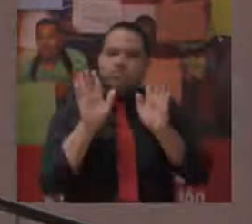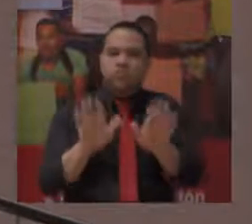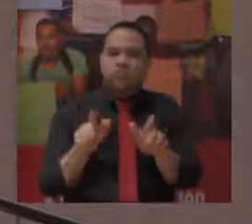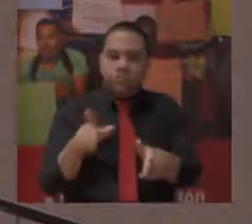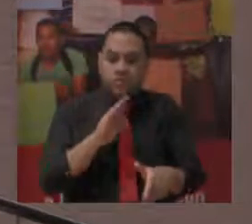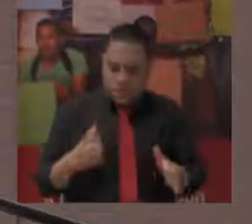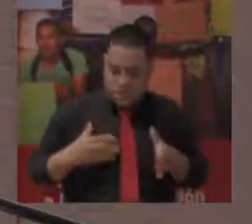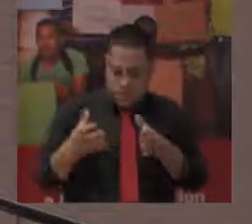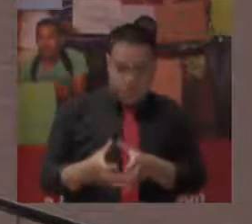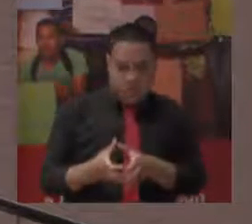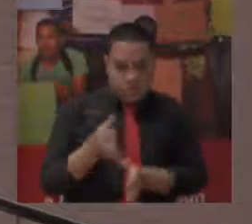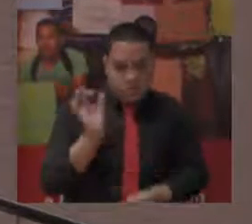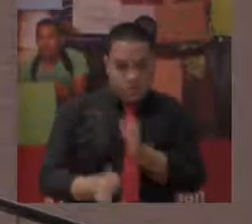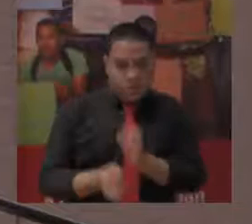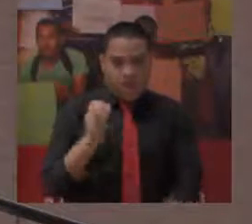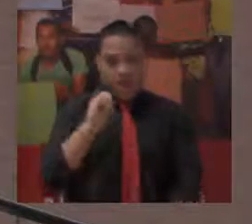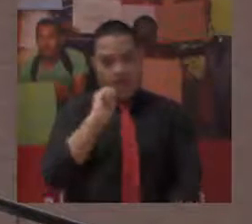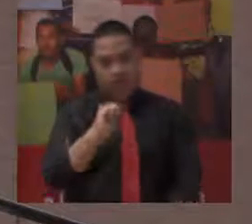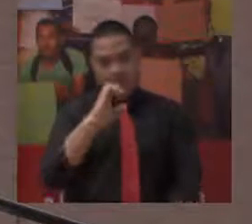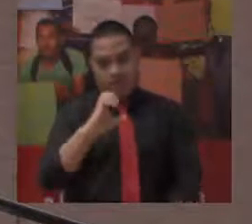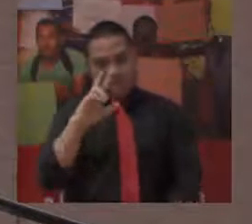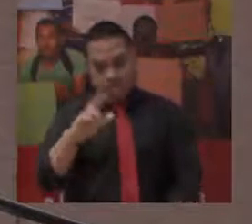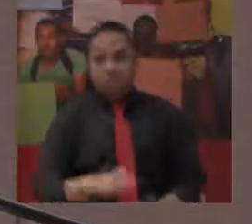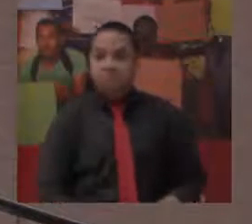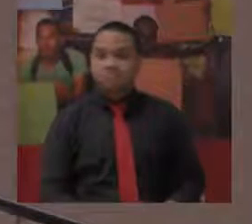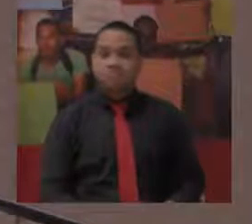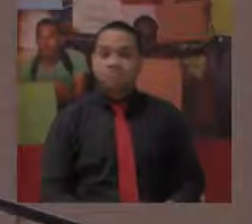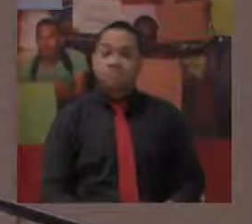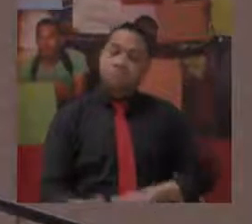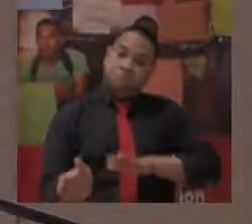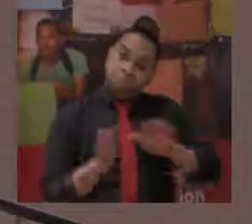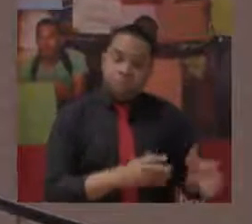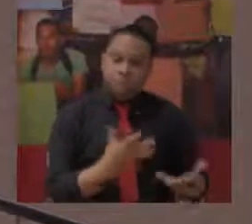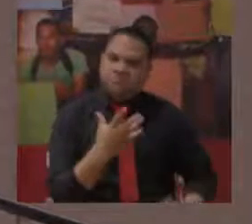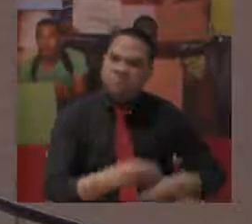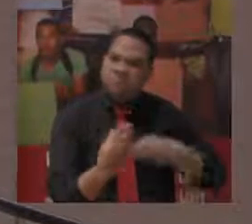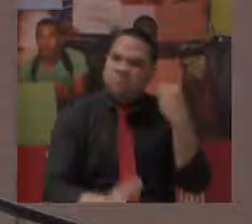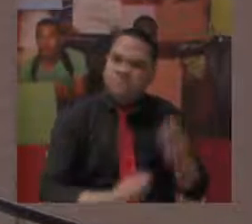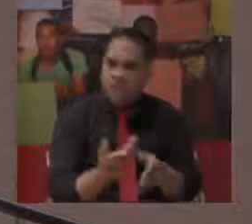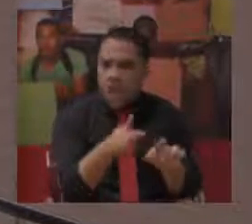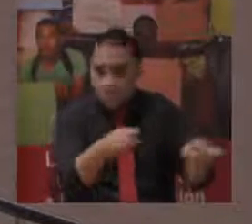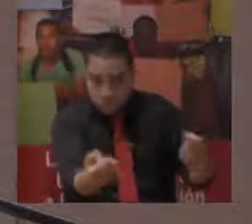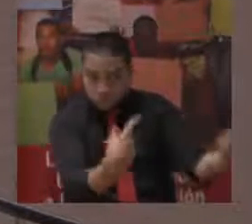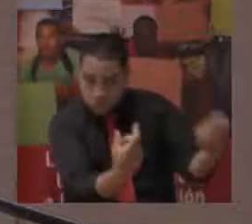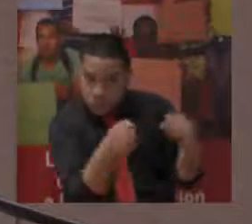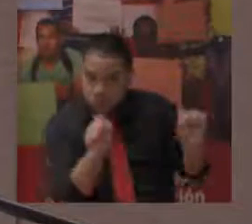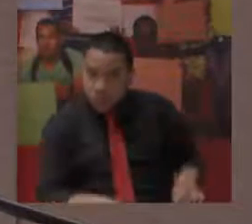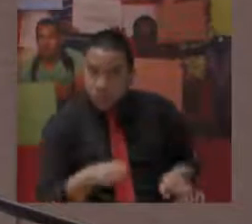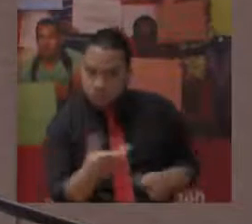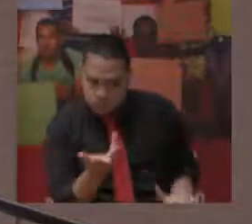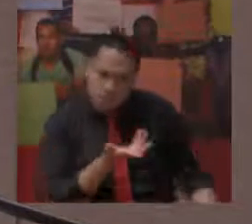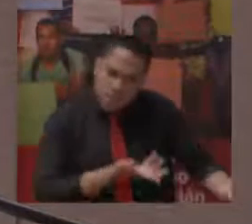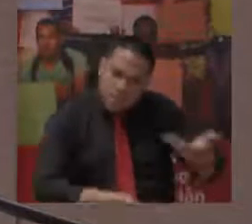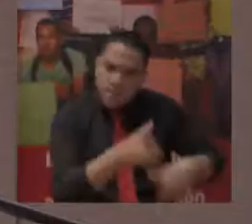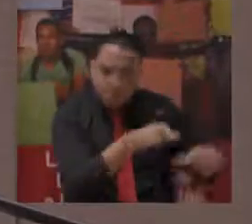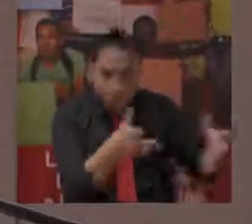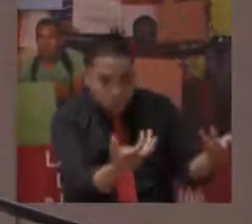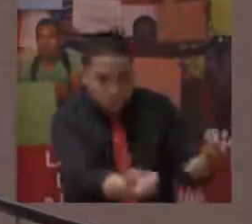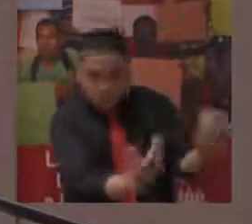de la ACR. Después de esto tendremos el espacio para las preguntas, la interacción con ustedes